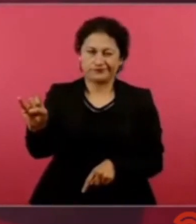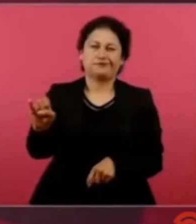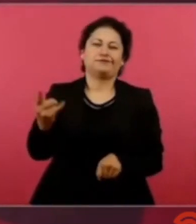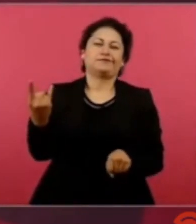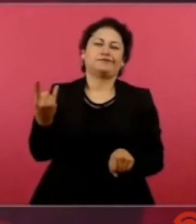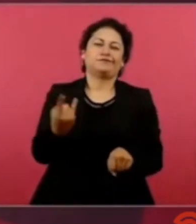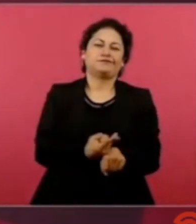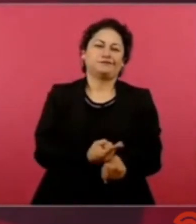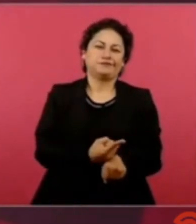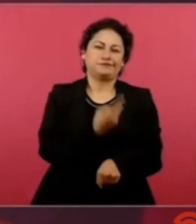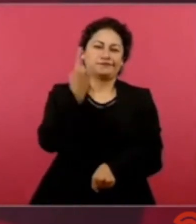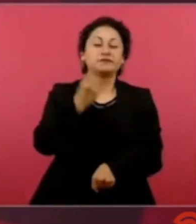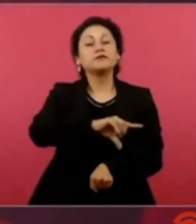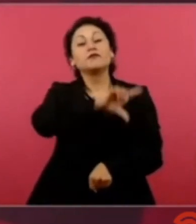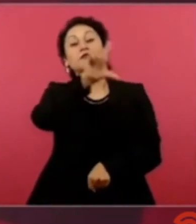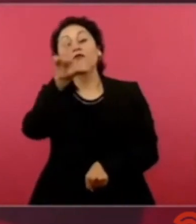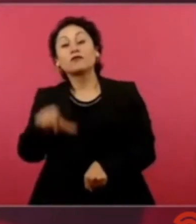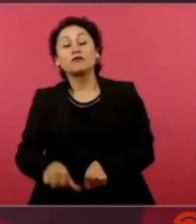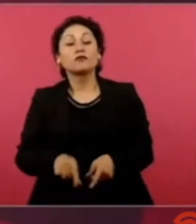cuento